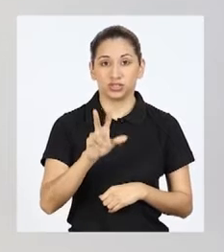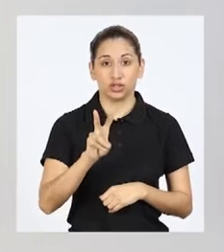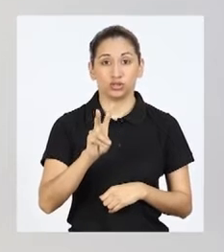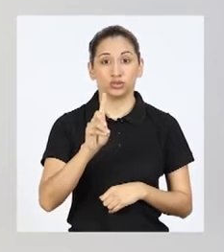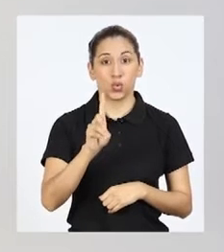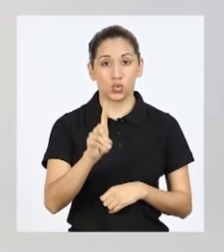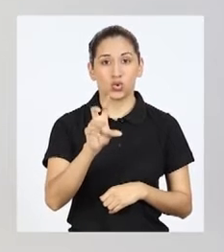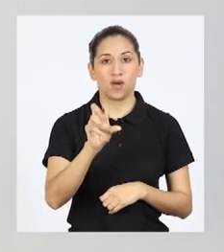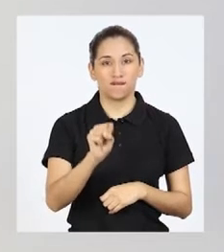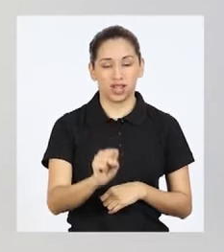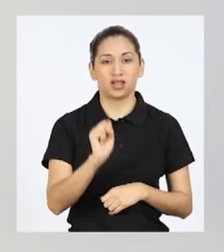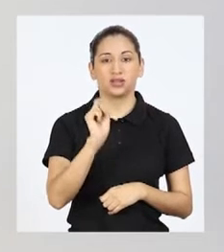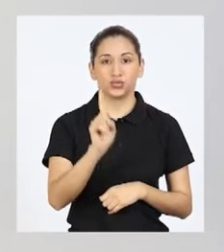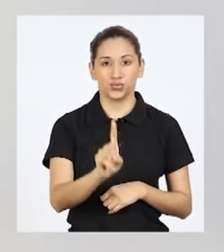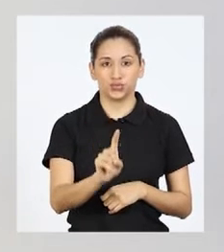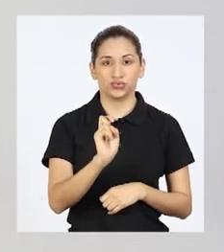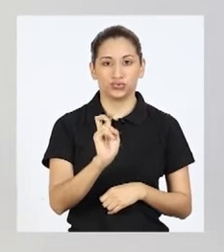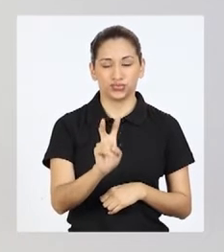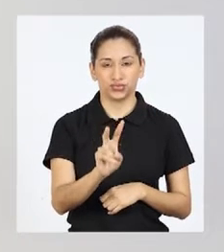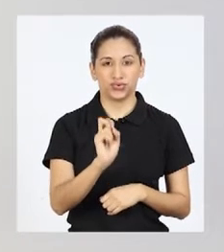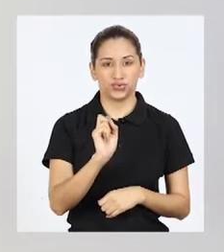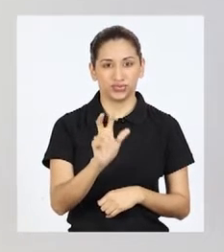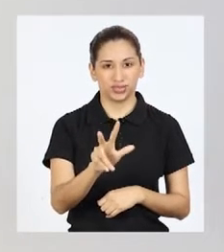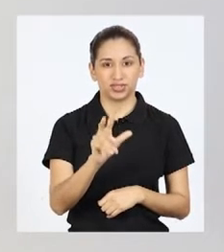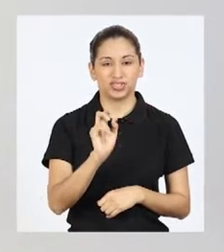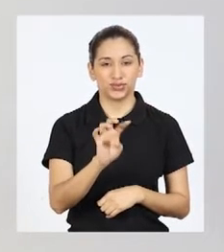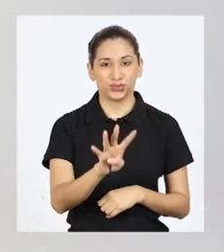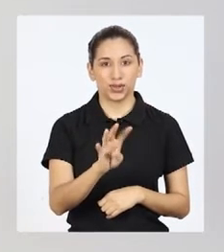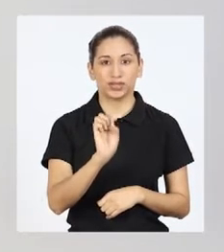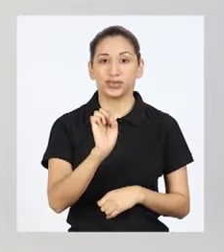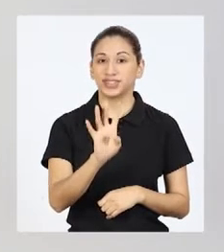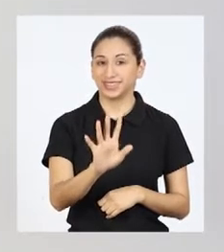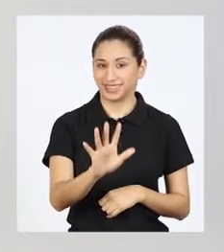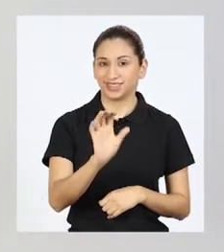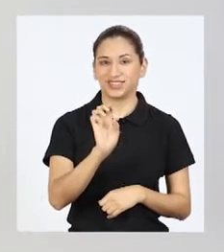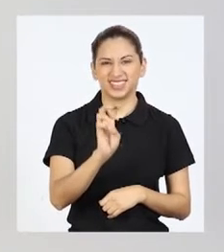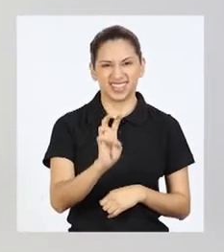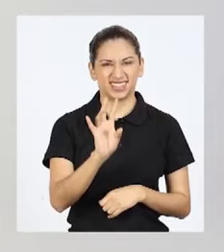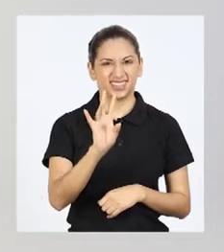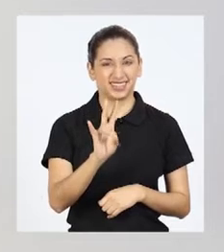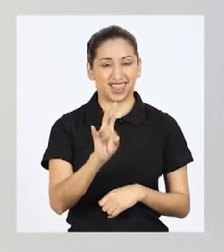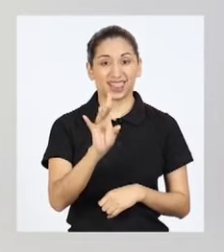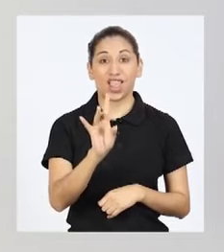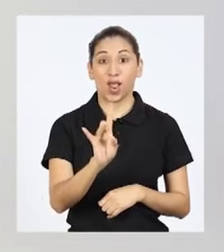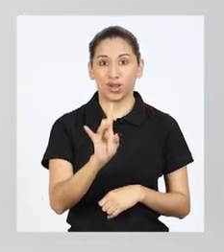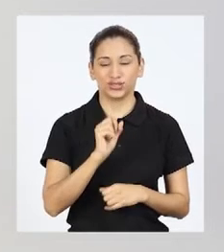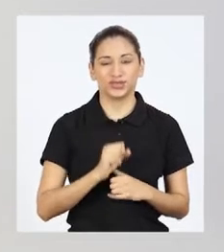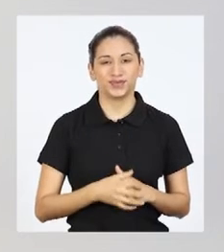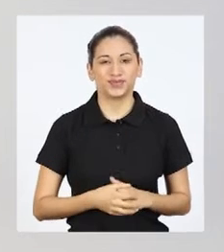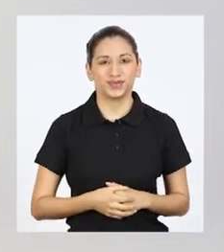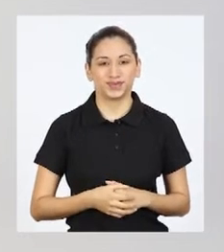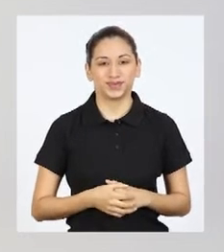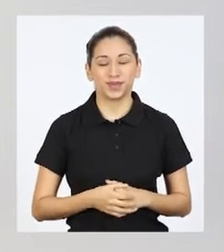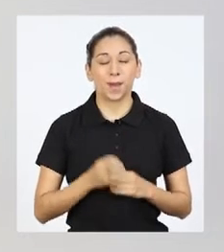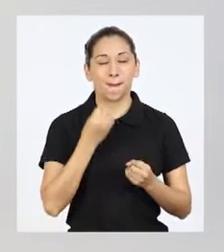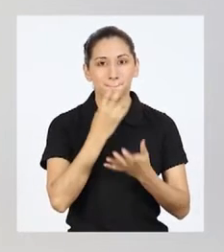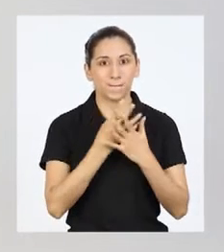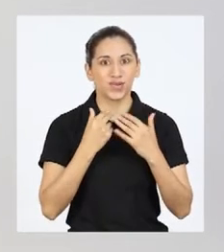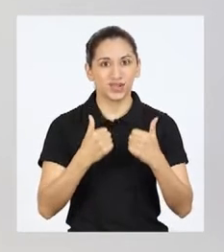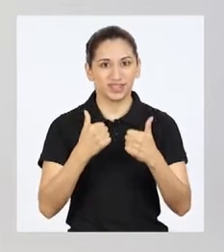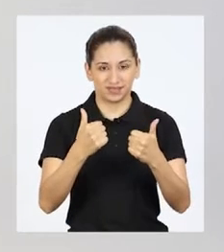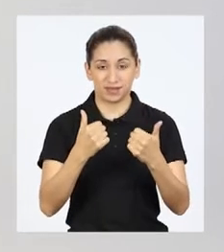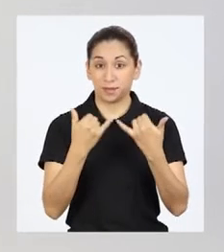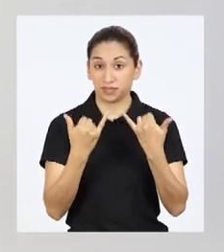3, 2, 1, va. 1, 2, 3, 4, 5, 6, 7, 8. Muy